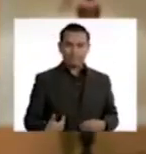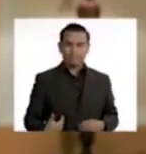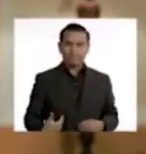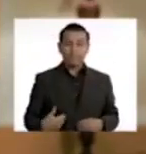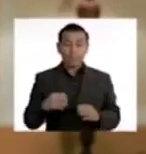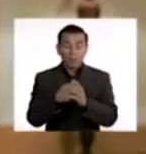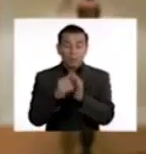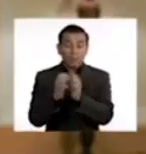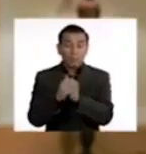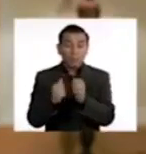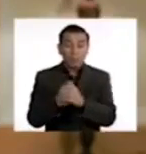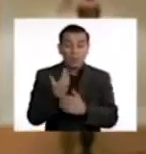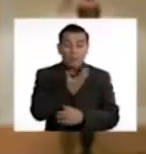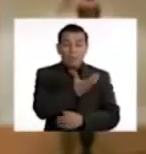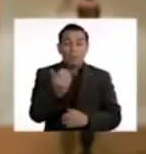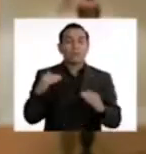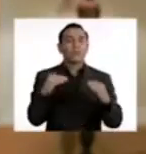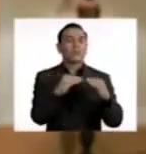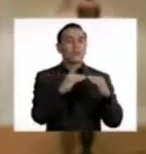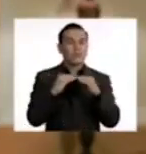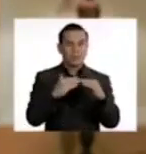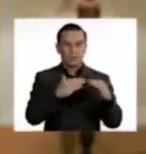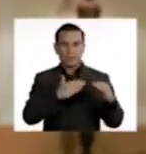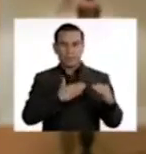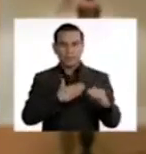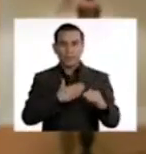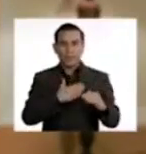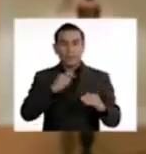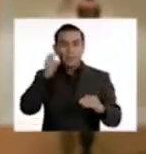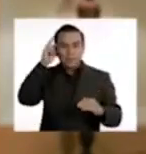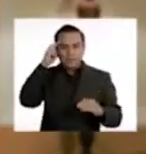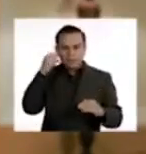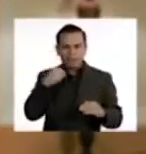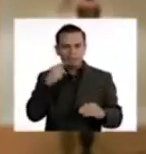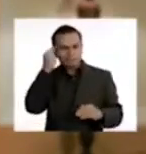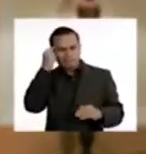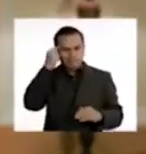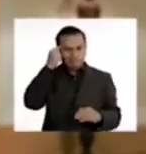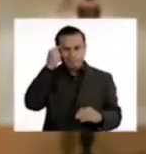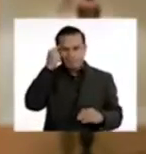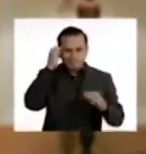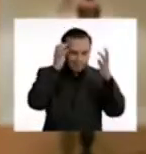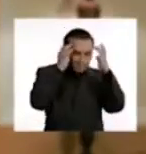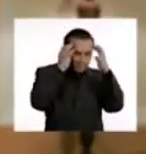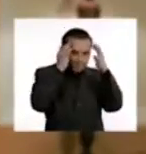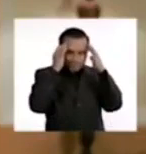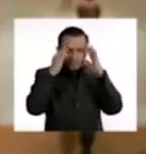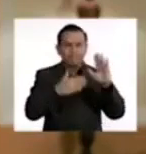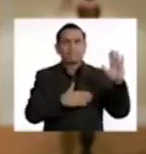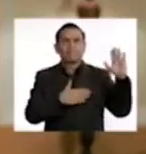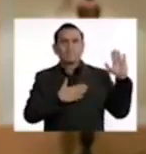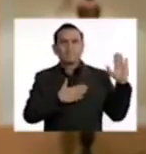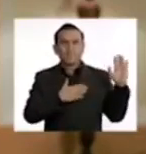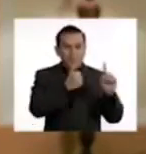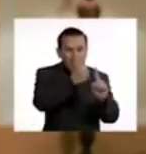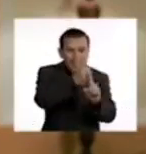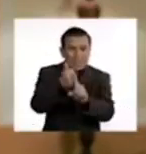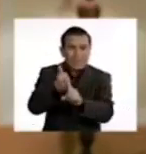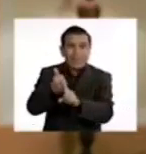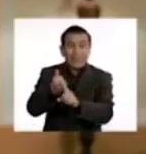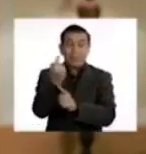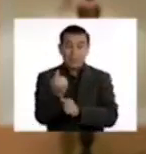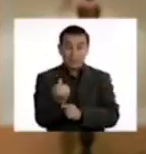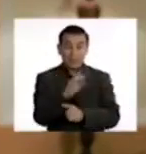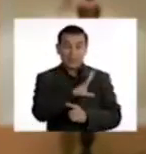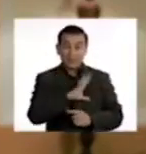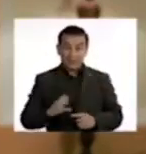este problema que afecta a todos también es mío se convirtió en mi principal problema me preocupa y me compromete con cada salvadoreño que ha sido acertado